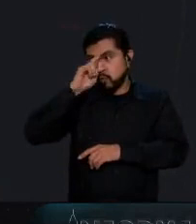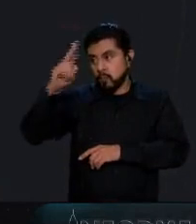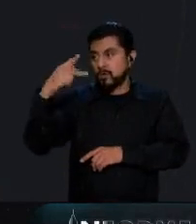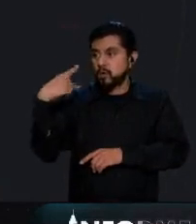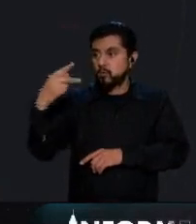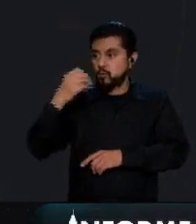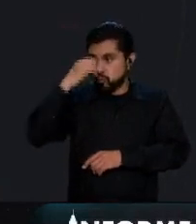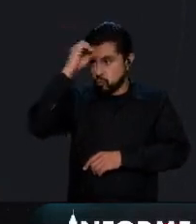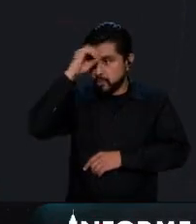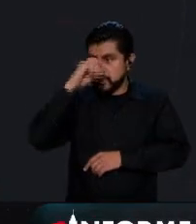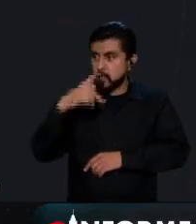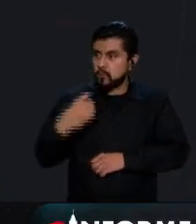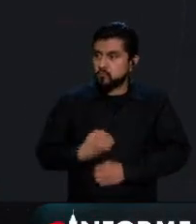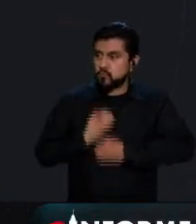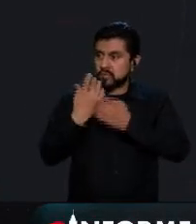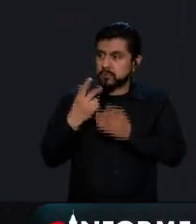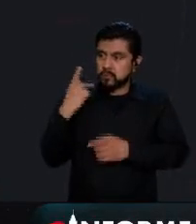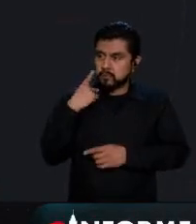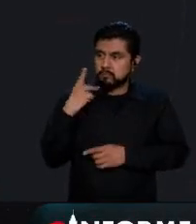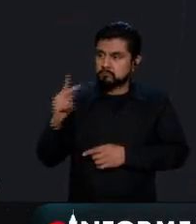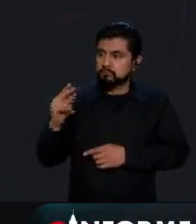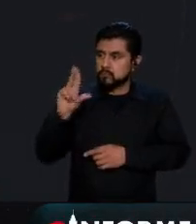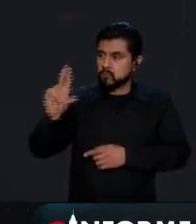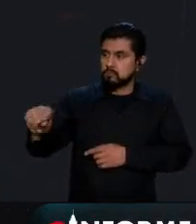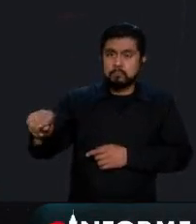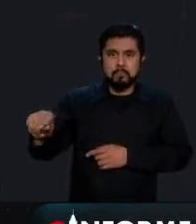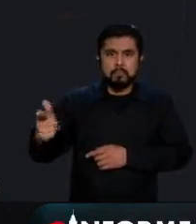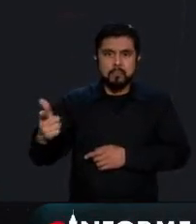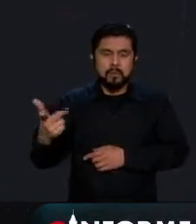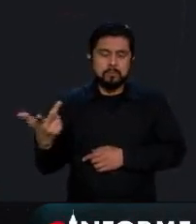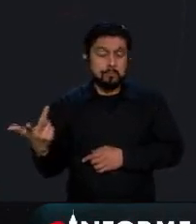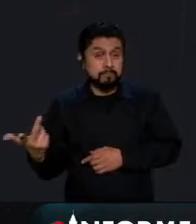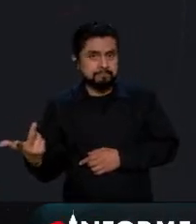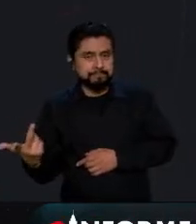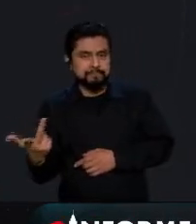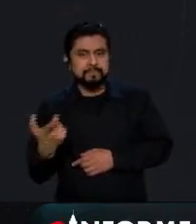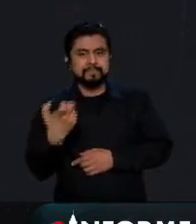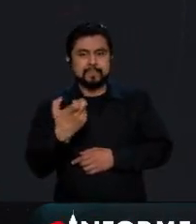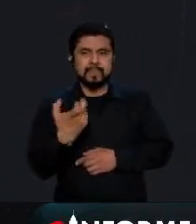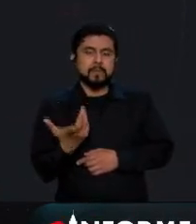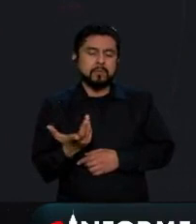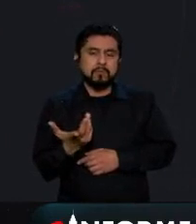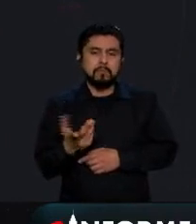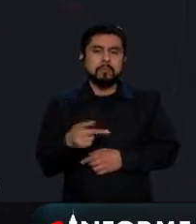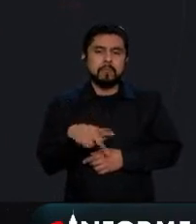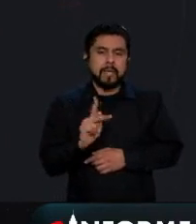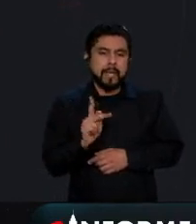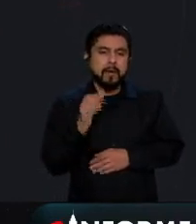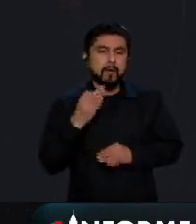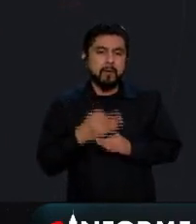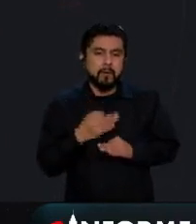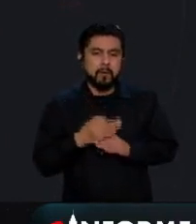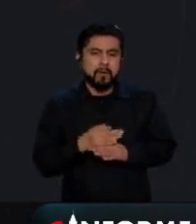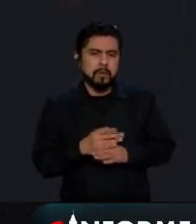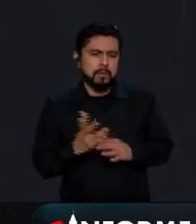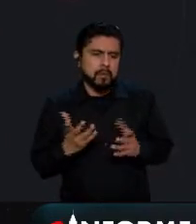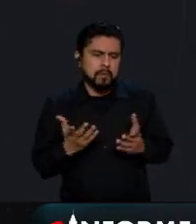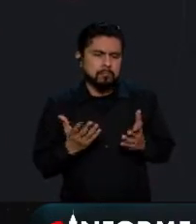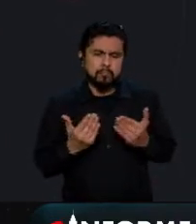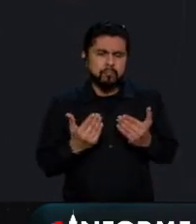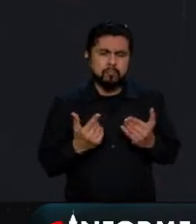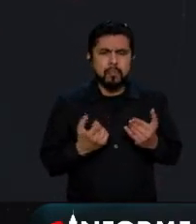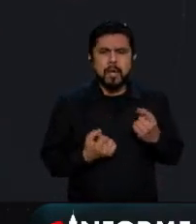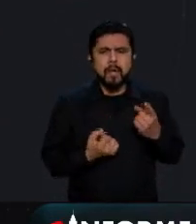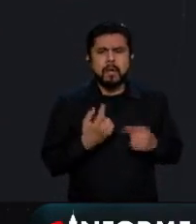política. Sin embargo, y ahí viene la segunda, por Ujú. eso es obviamente una cuestión que no se cumple porque quien tiene